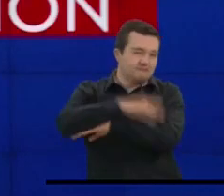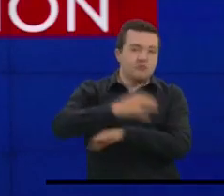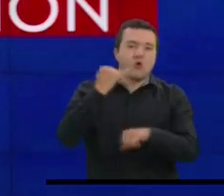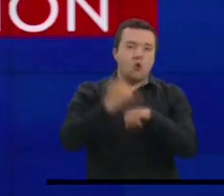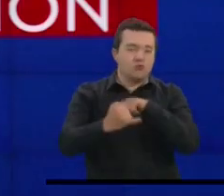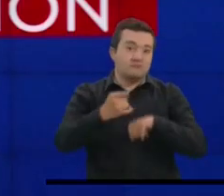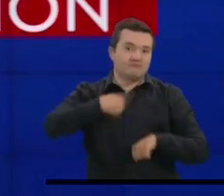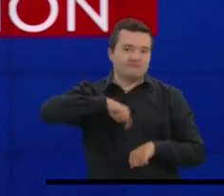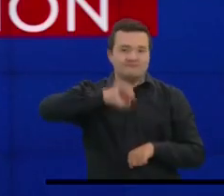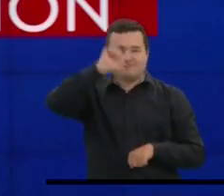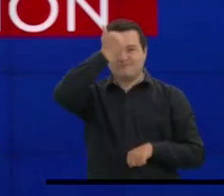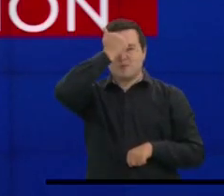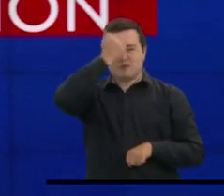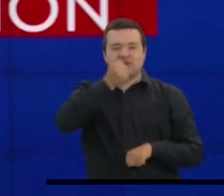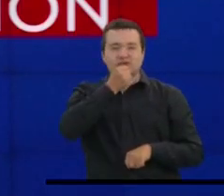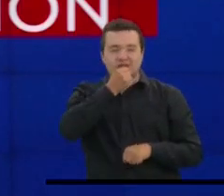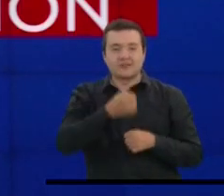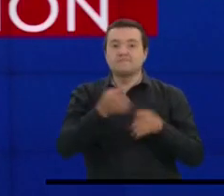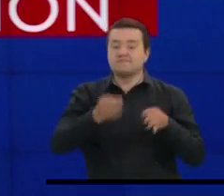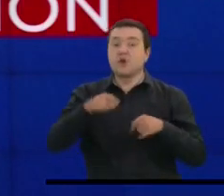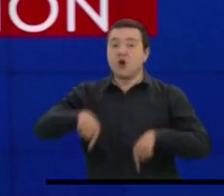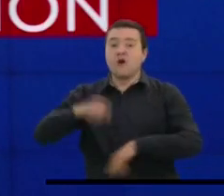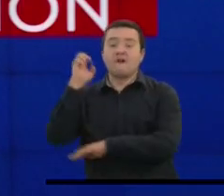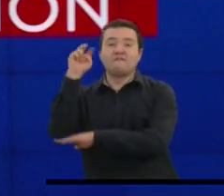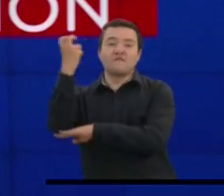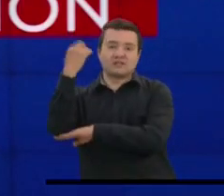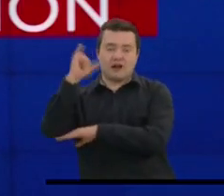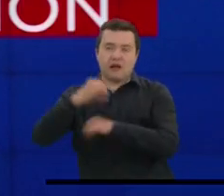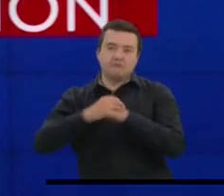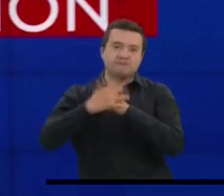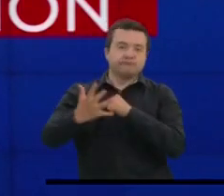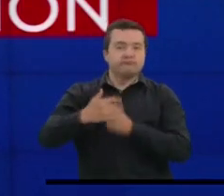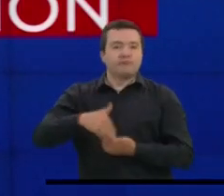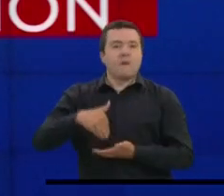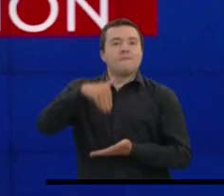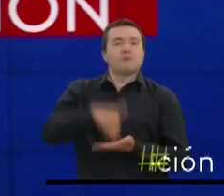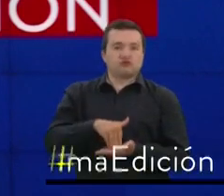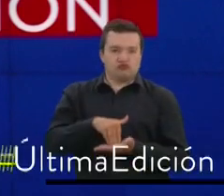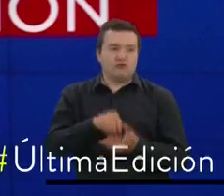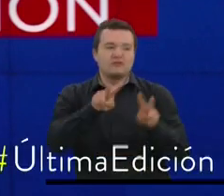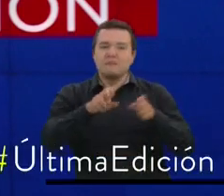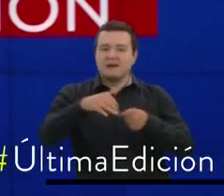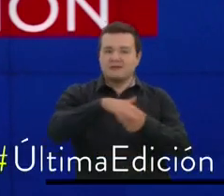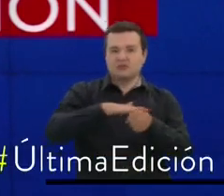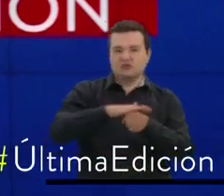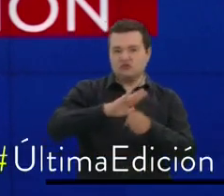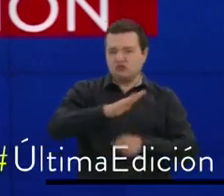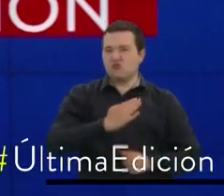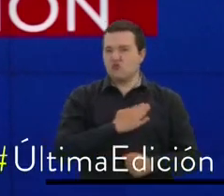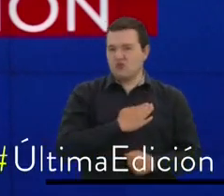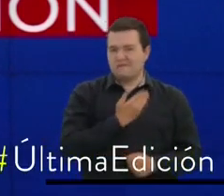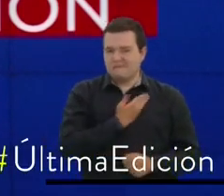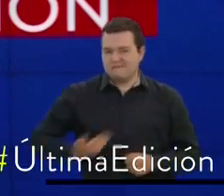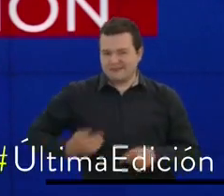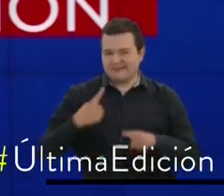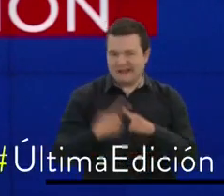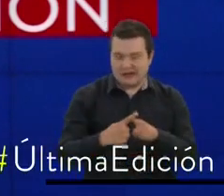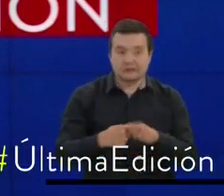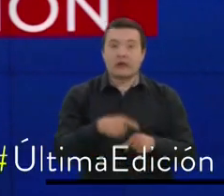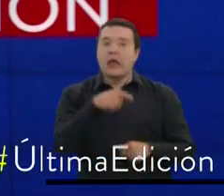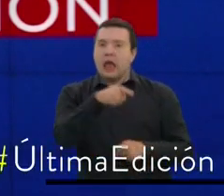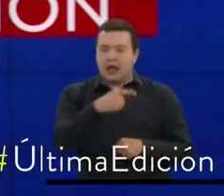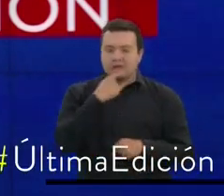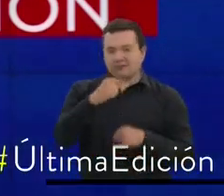Hoy la Fiscalía dejó ver su posición frente al caso del expresidente Álvaro Uribe Vélez y pidió su libertad inmediata, haciendo también una